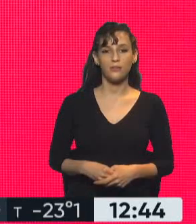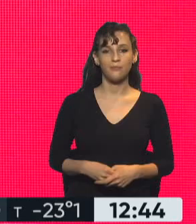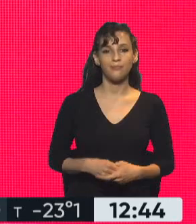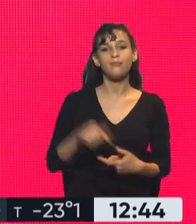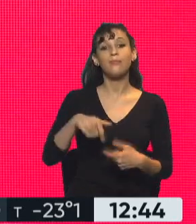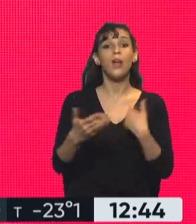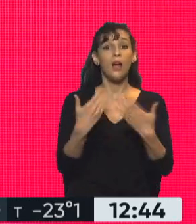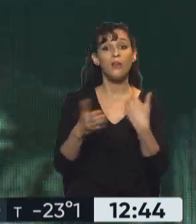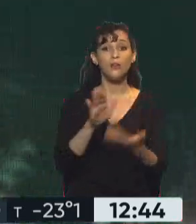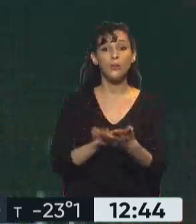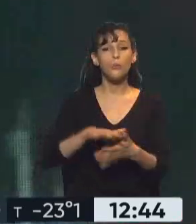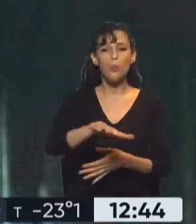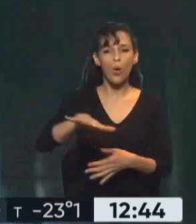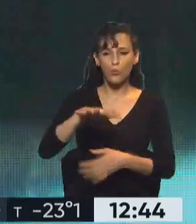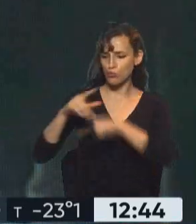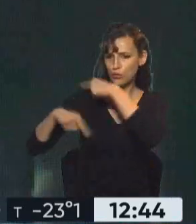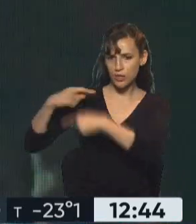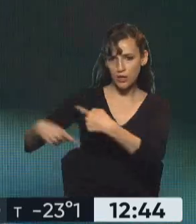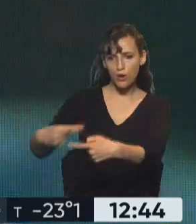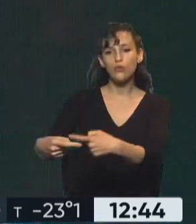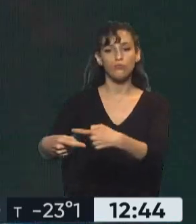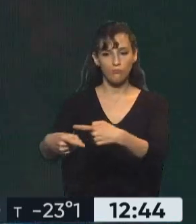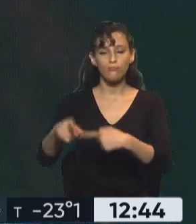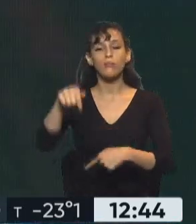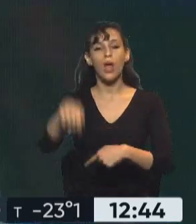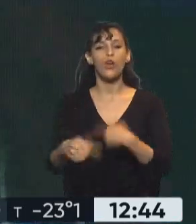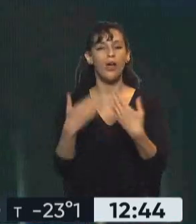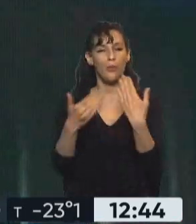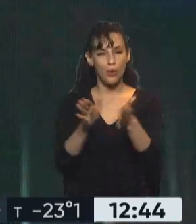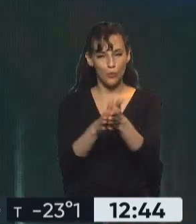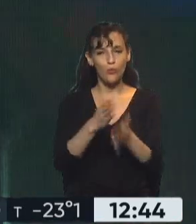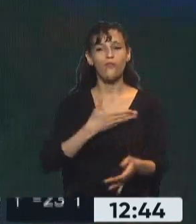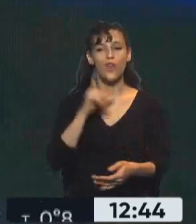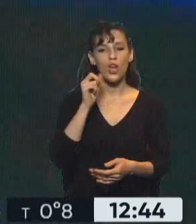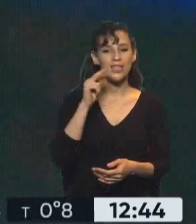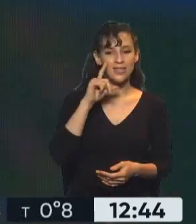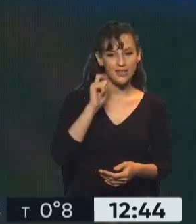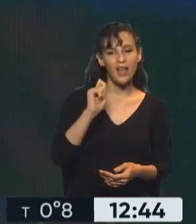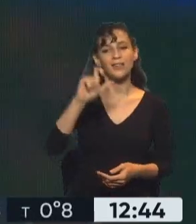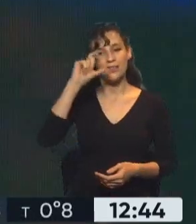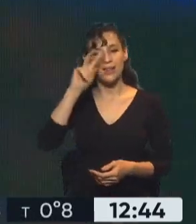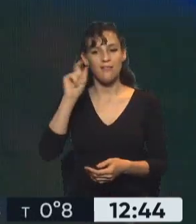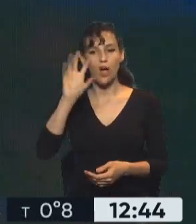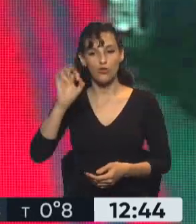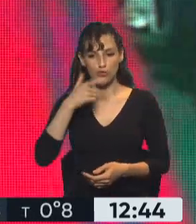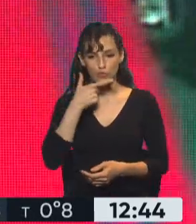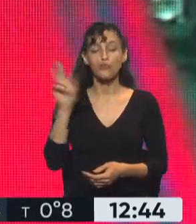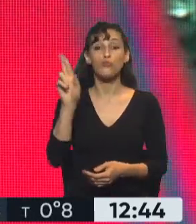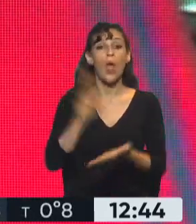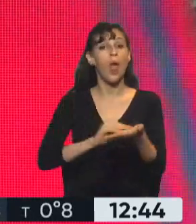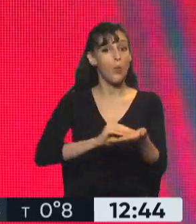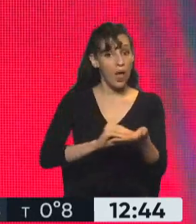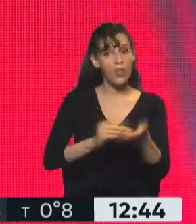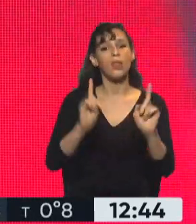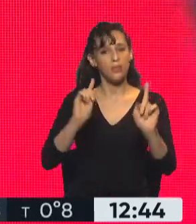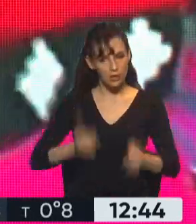vamos a hablar de pueblos originarios, vamos a hablar de indígenas y estamos en este caso con Florencia Ceballos. Ella es abogada, pero además es docente